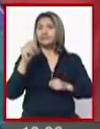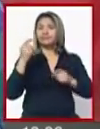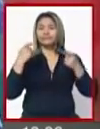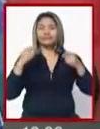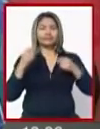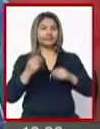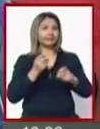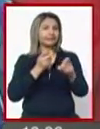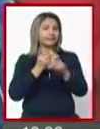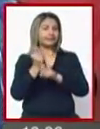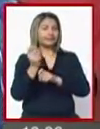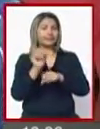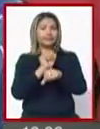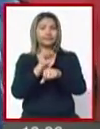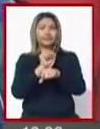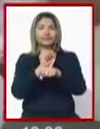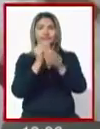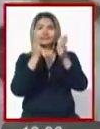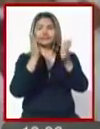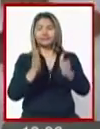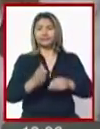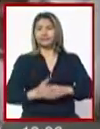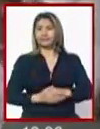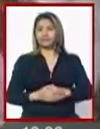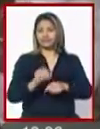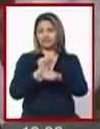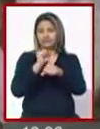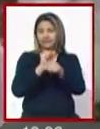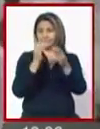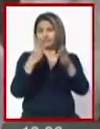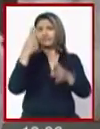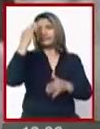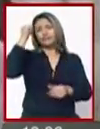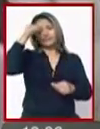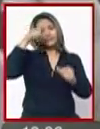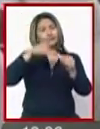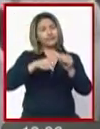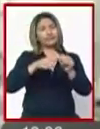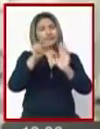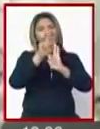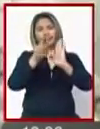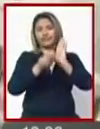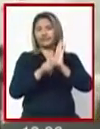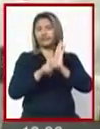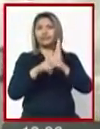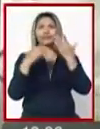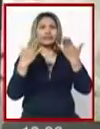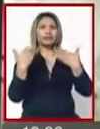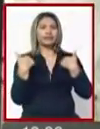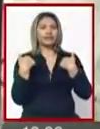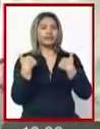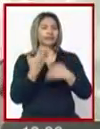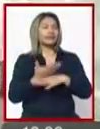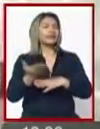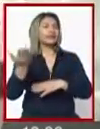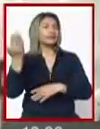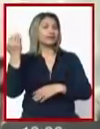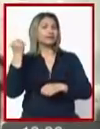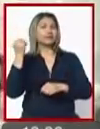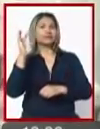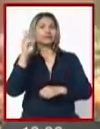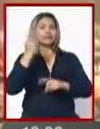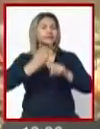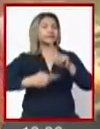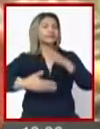para que no intenten dañar la estabilidad laboral de los trabajadores. Los obreros también recordaron de que esta normativa ya estaba siendo tratada hace más